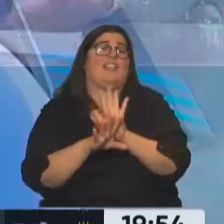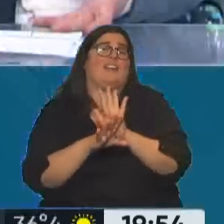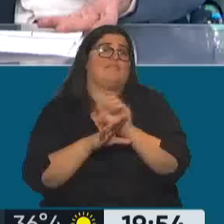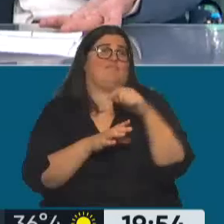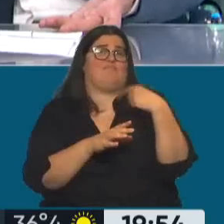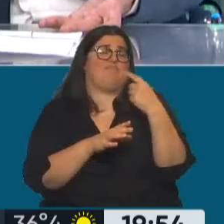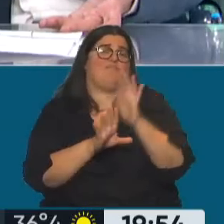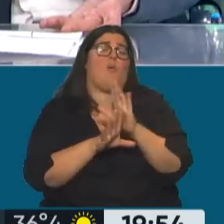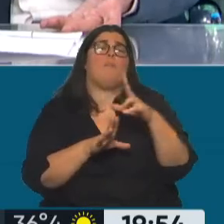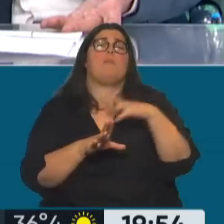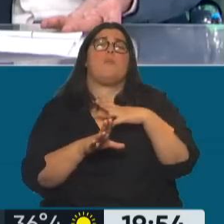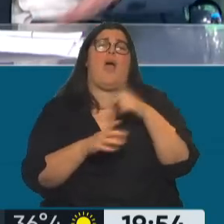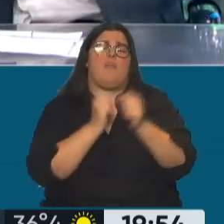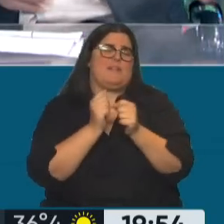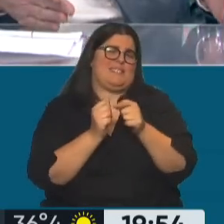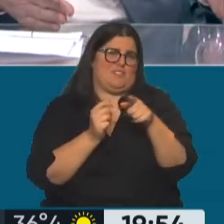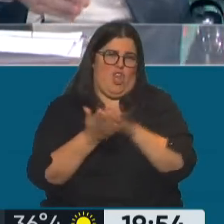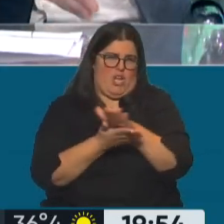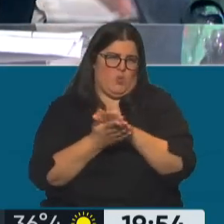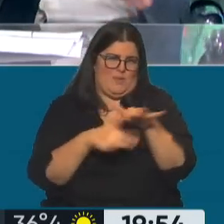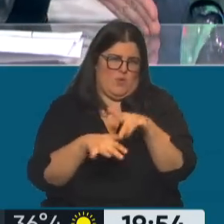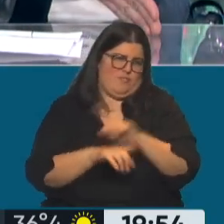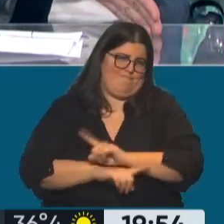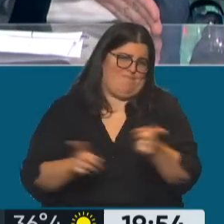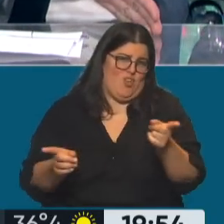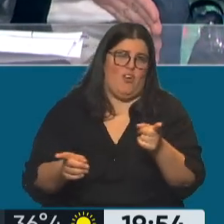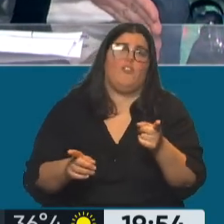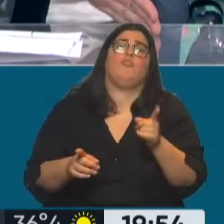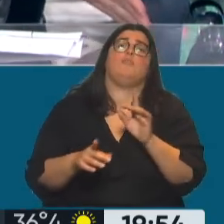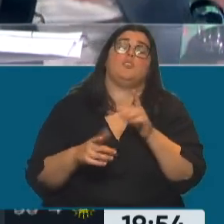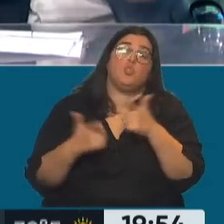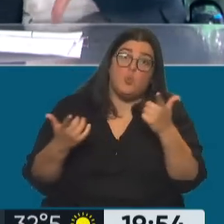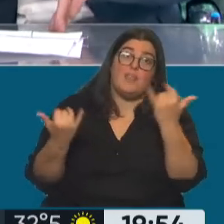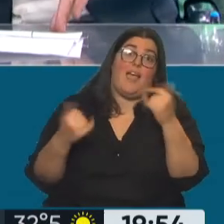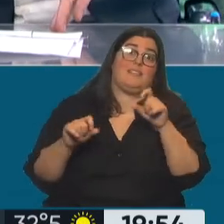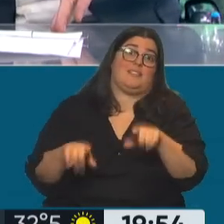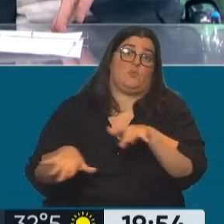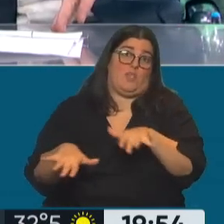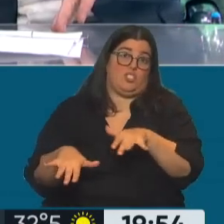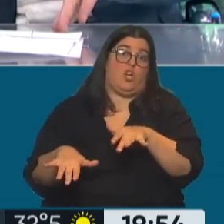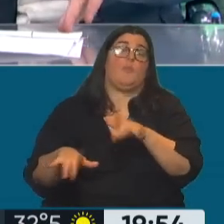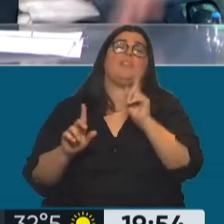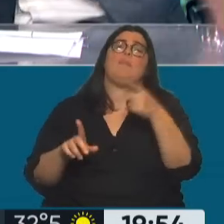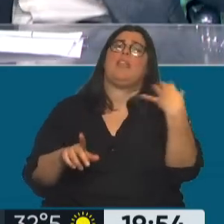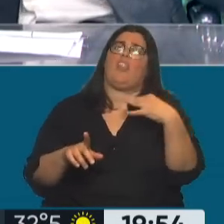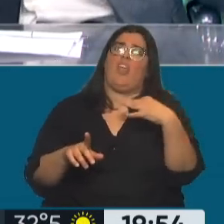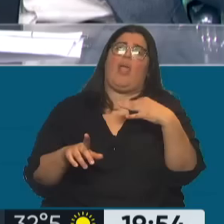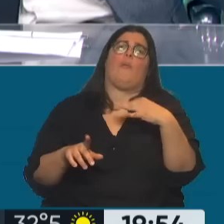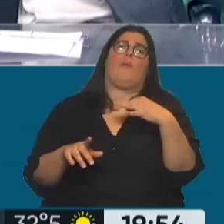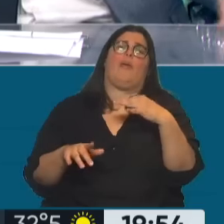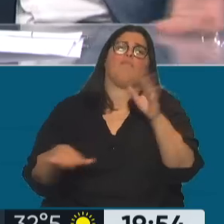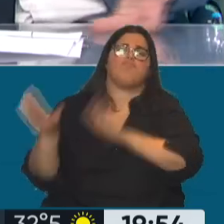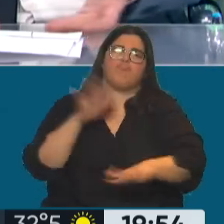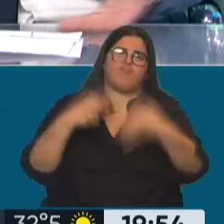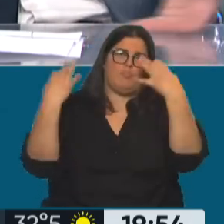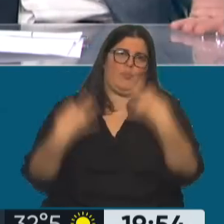de la economía monetaria ese escenario. Entonces tenés que hacer, por suerte tenés esas cosas, pero además tenés que hacer las cosas bien. Es decir, los dos